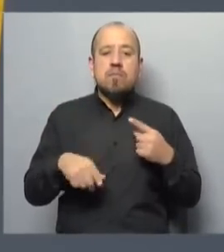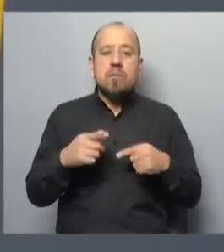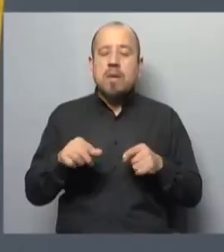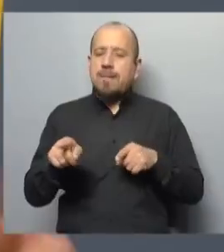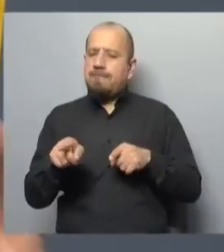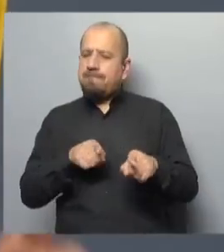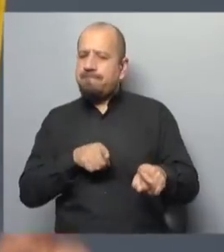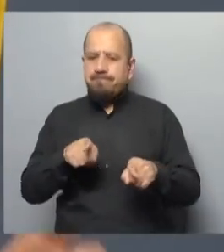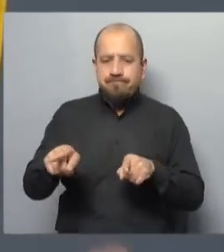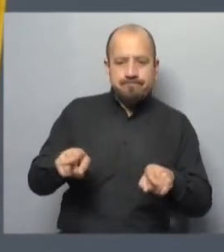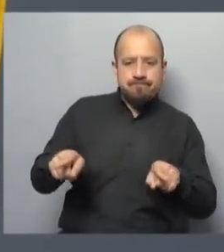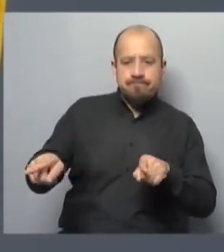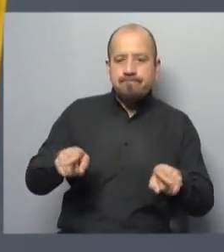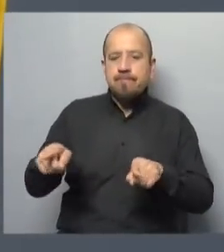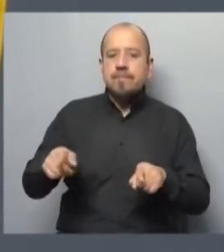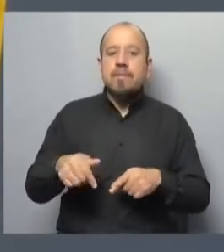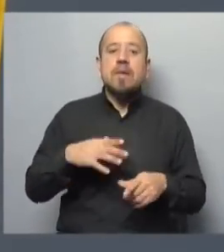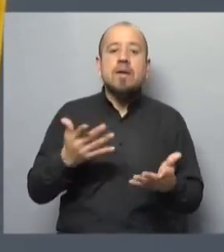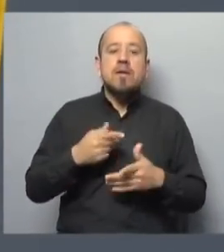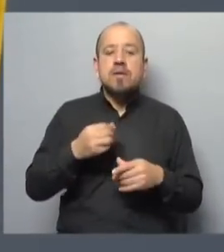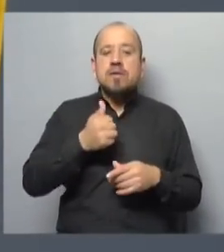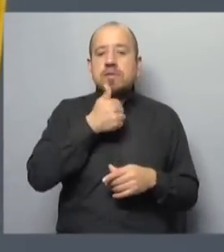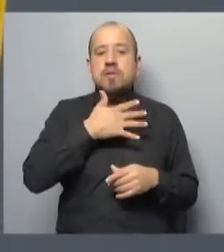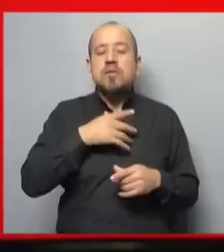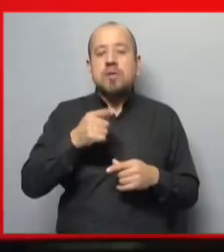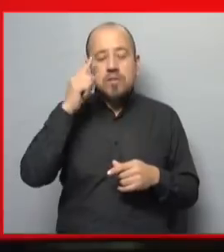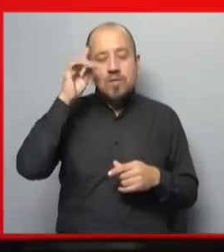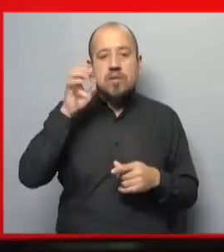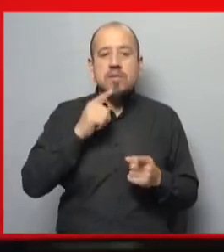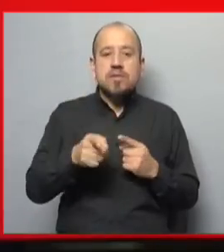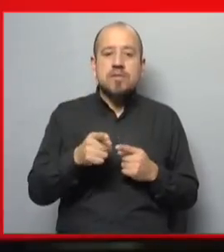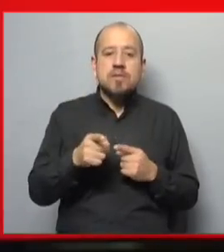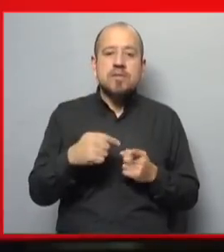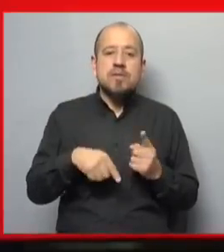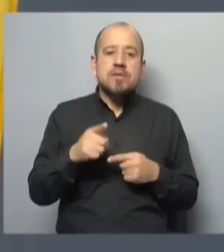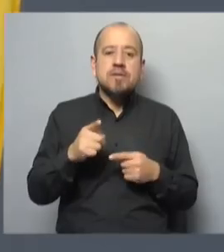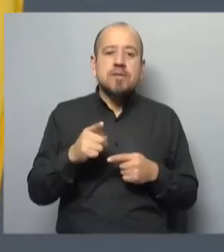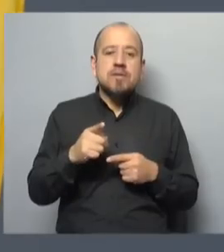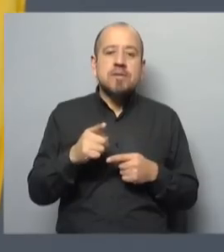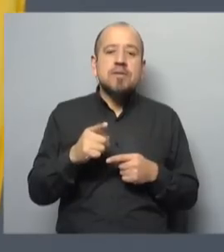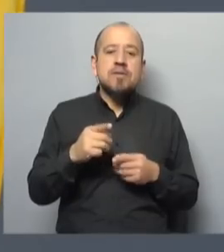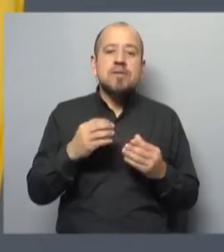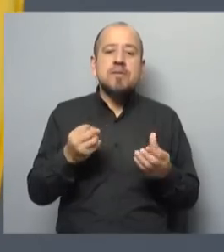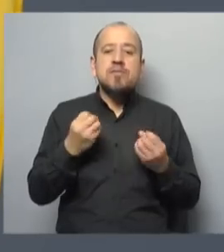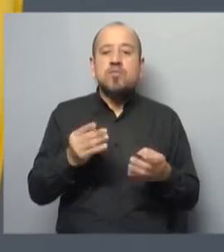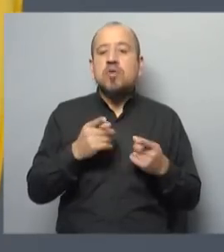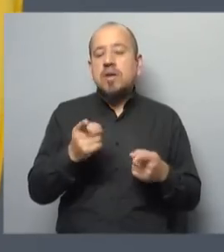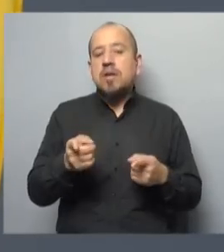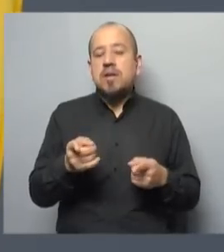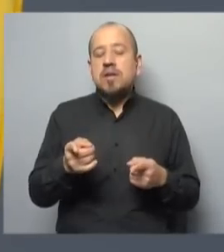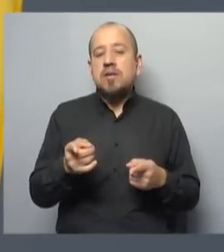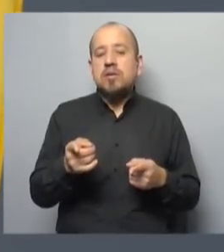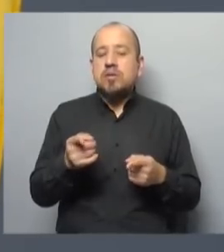y ahora voy a traer una historia que capaz que martín y se acuerda y no por adulón sino porque aparte por él tengo